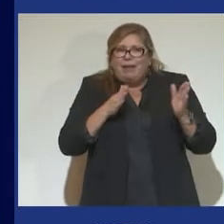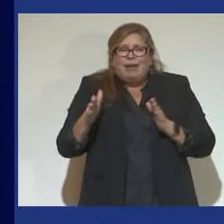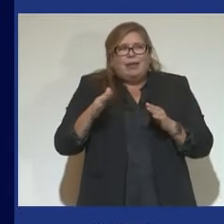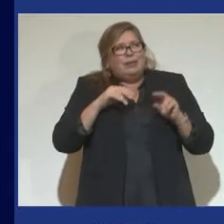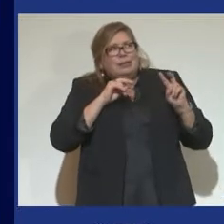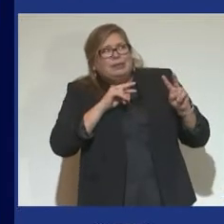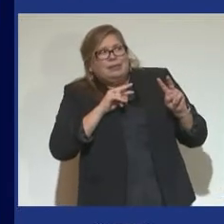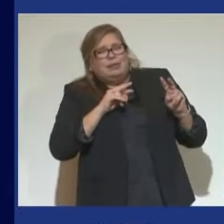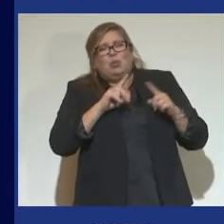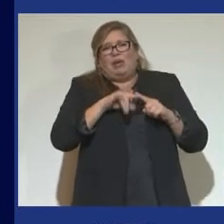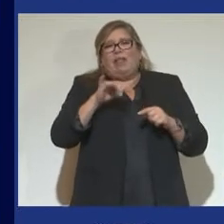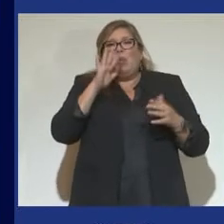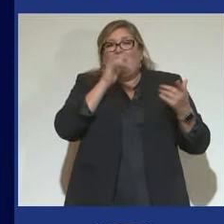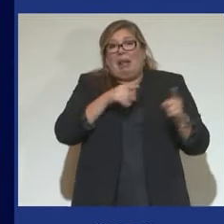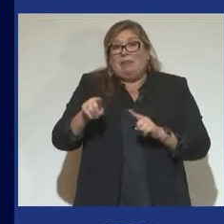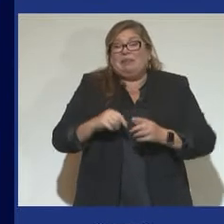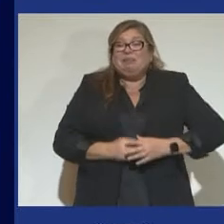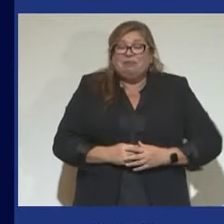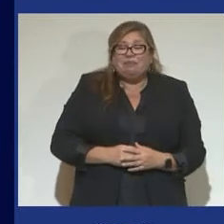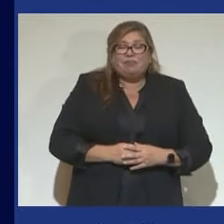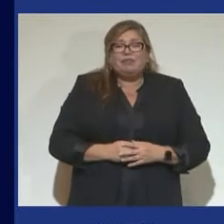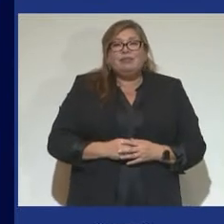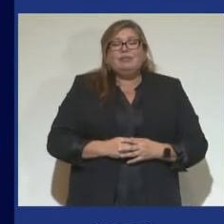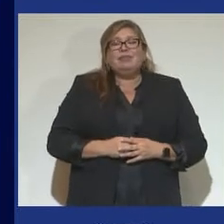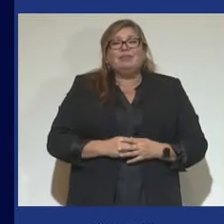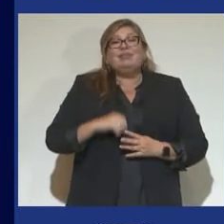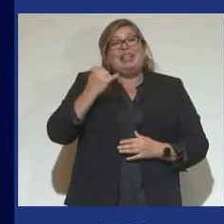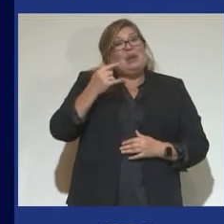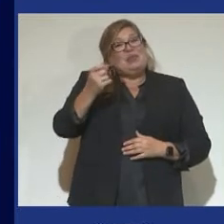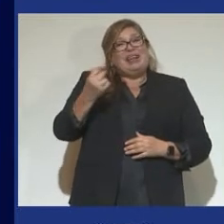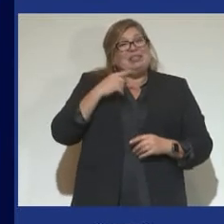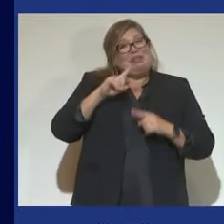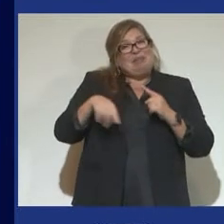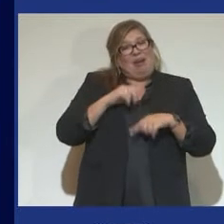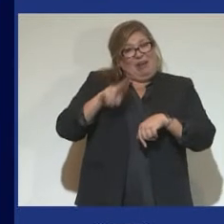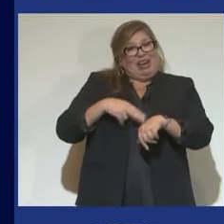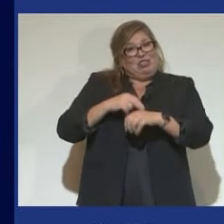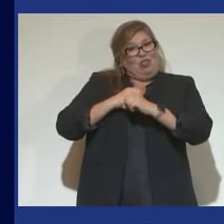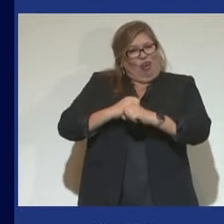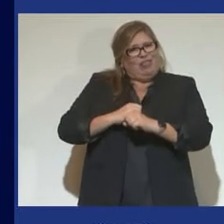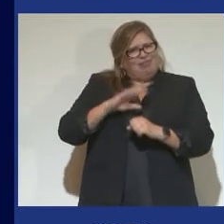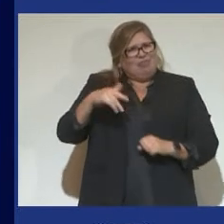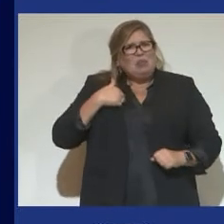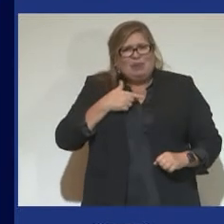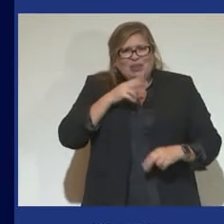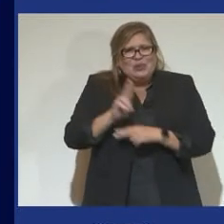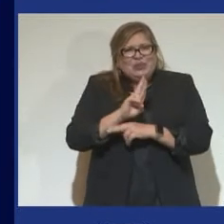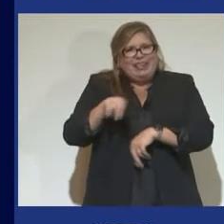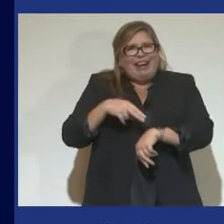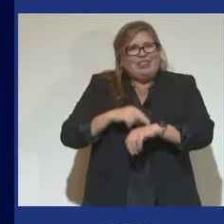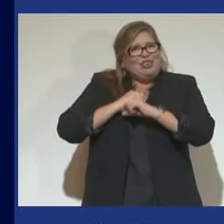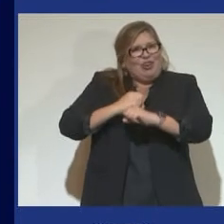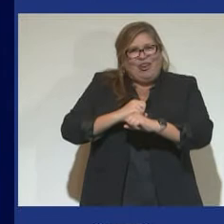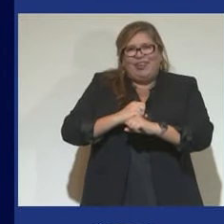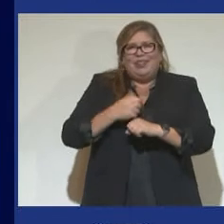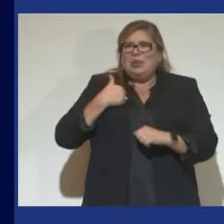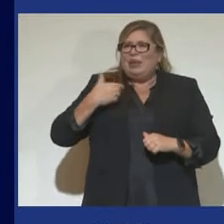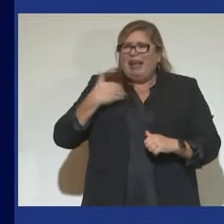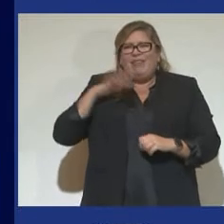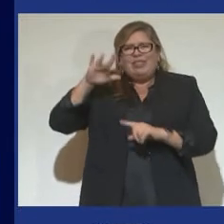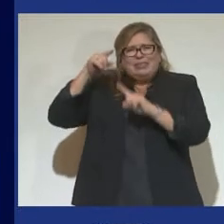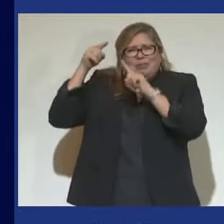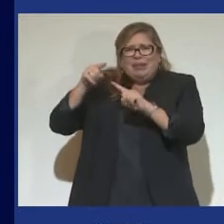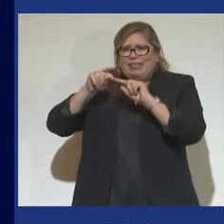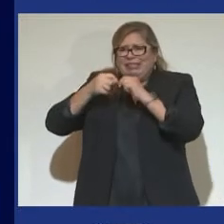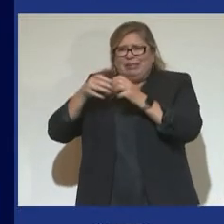con urgencia nos estamos preparando para eso ahora bien me pregunto acerca de la guardia nacional tenemos guardia nacional y la usamos y tenemos